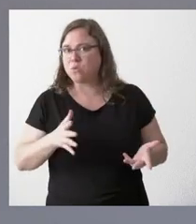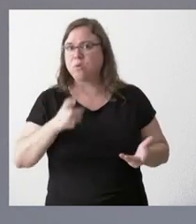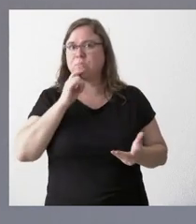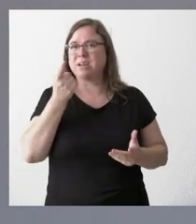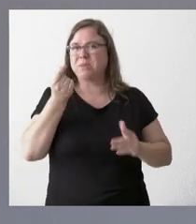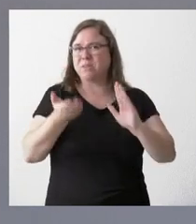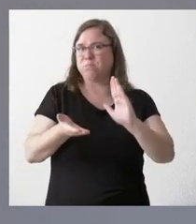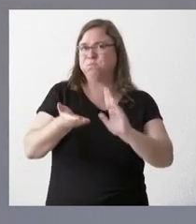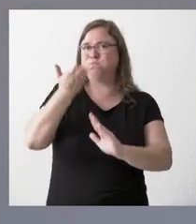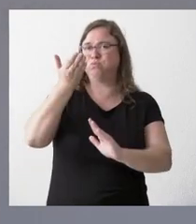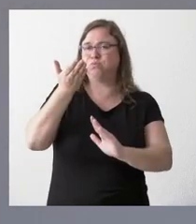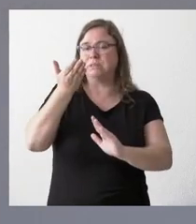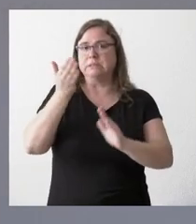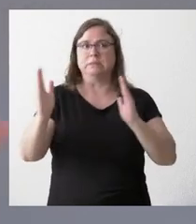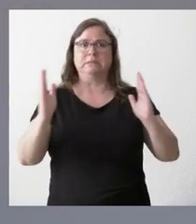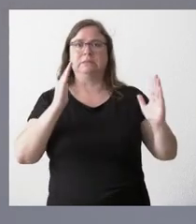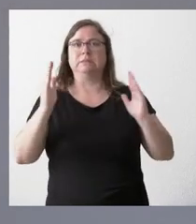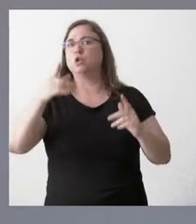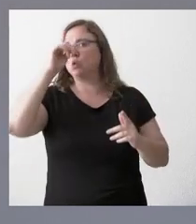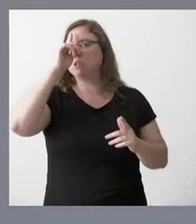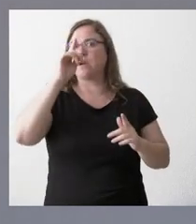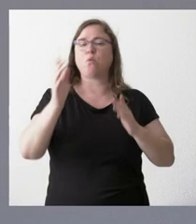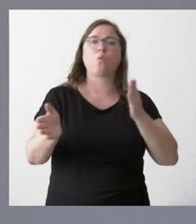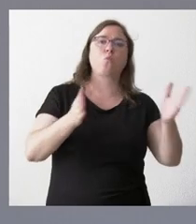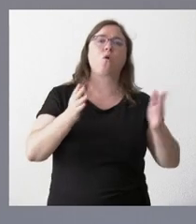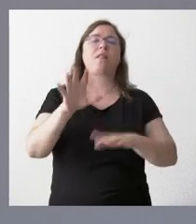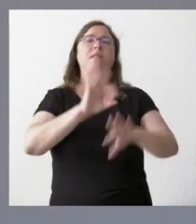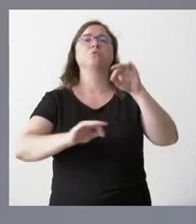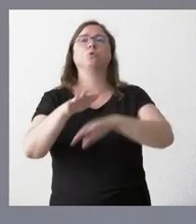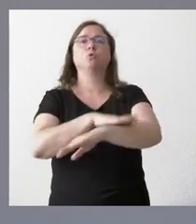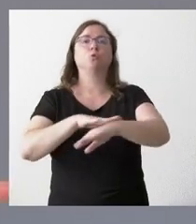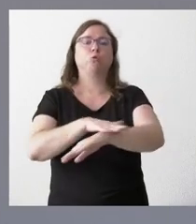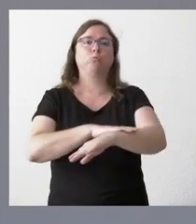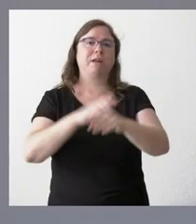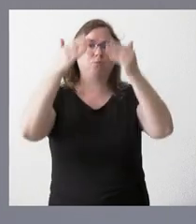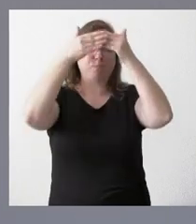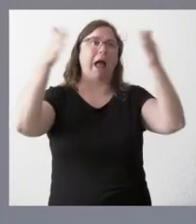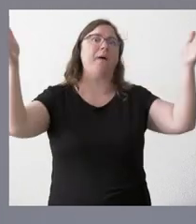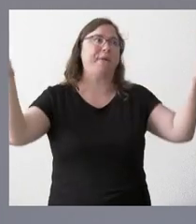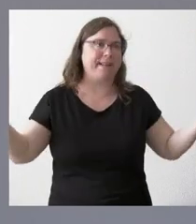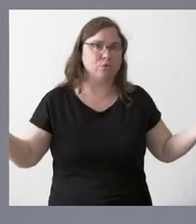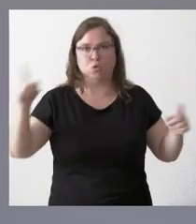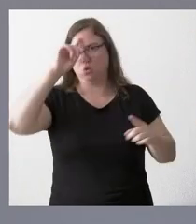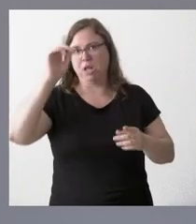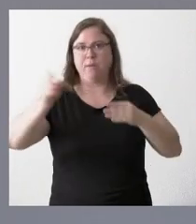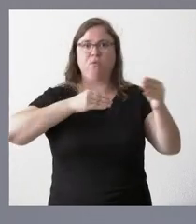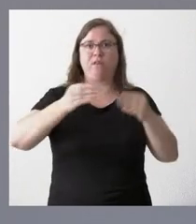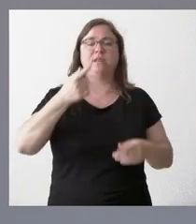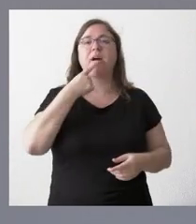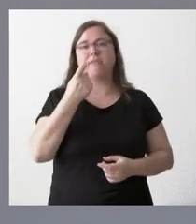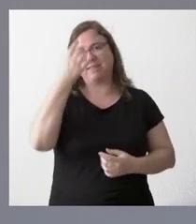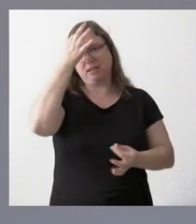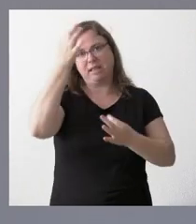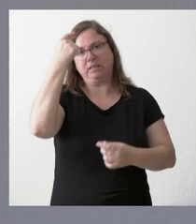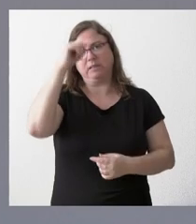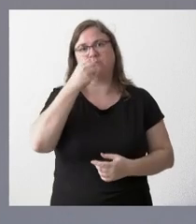inflación tan alta, pues el margen, lógicamente, de decisión por parte del Gobierno es muy abierto. Y esto es algo que tendremos que conocer